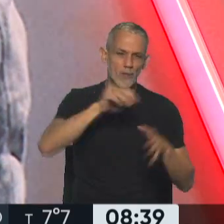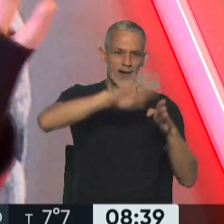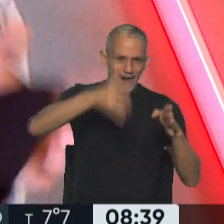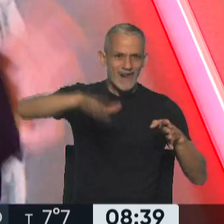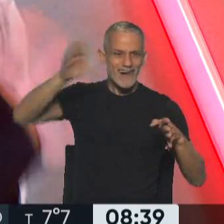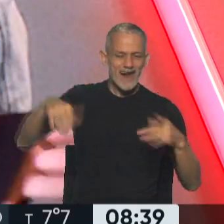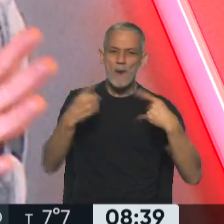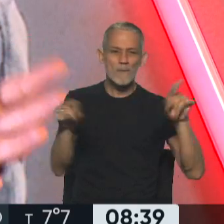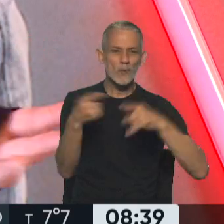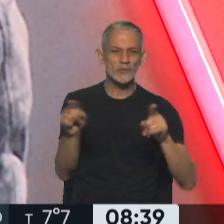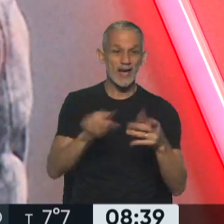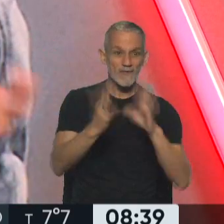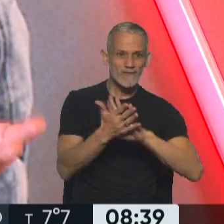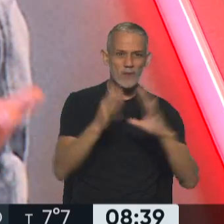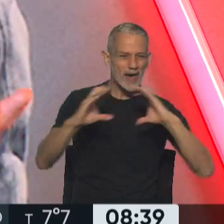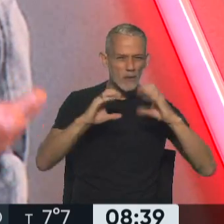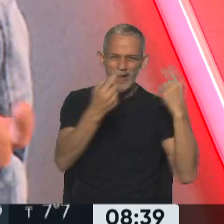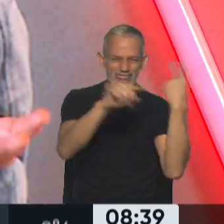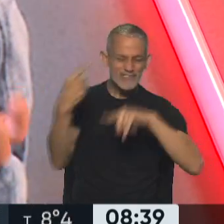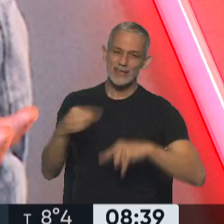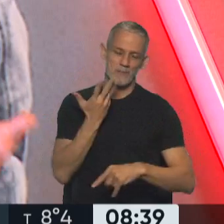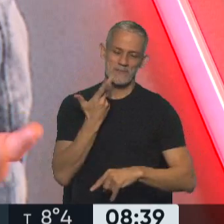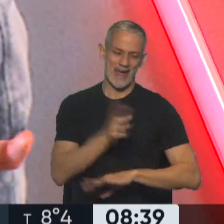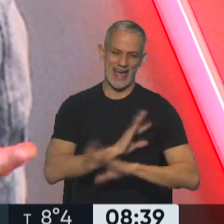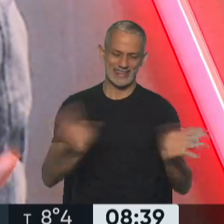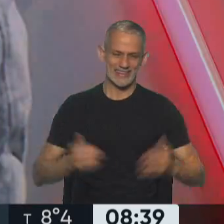él le encantan las distintas formas de comunicarse.